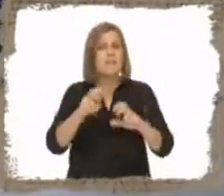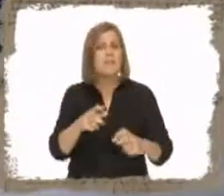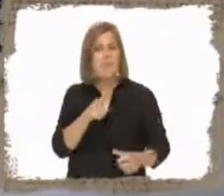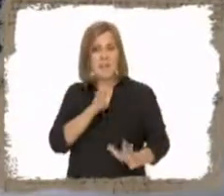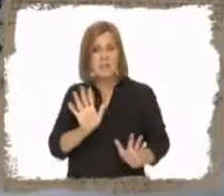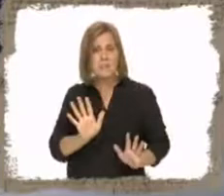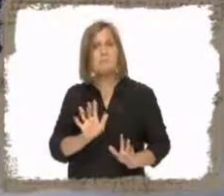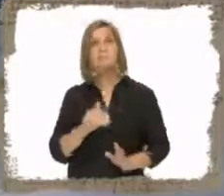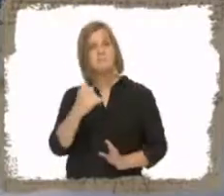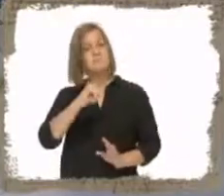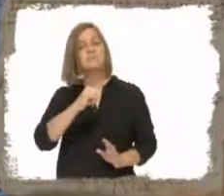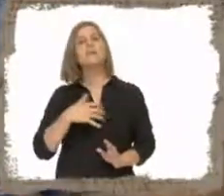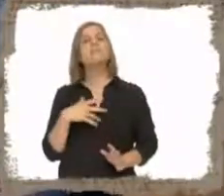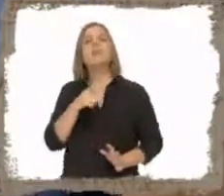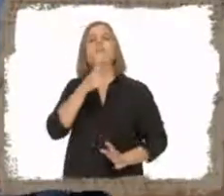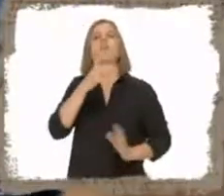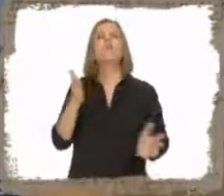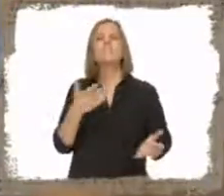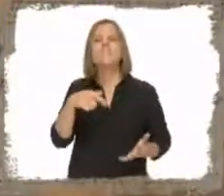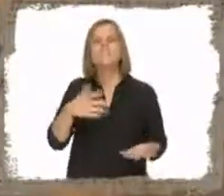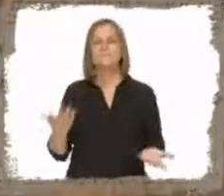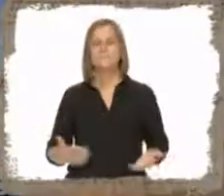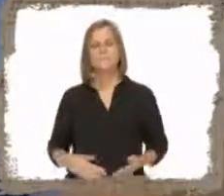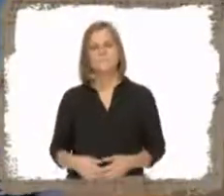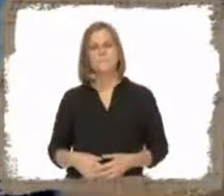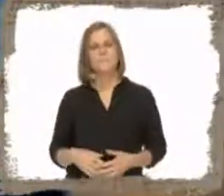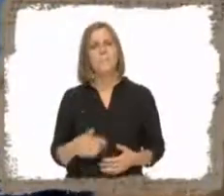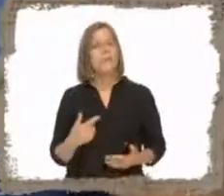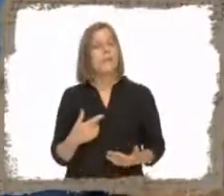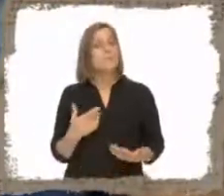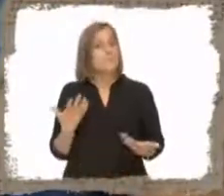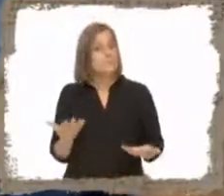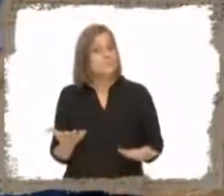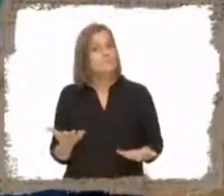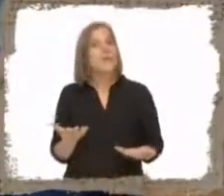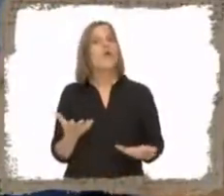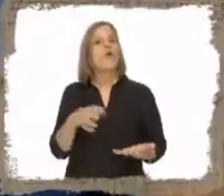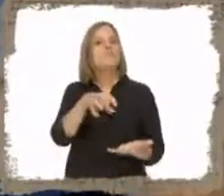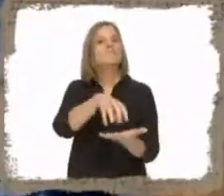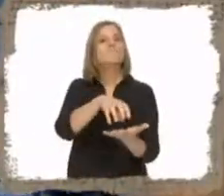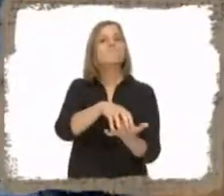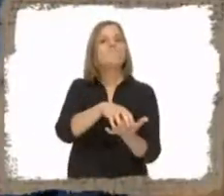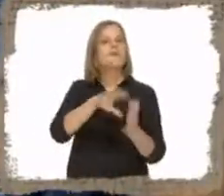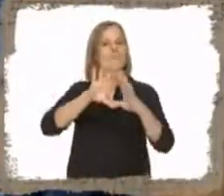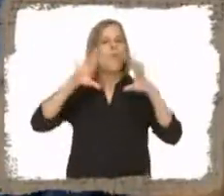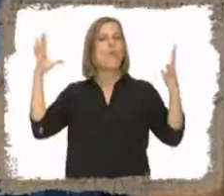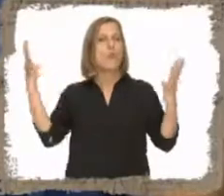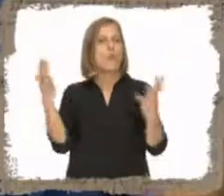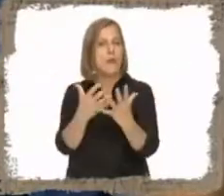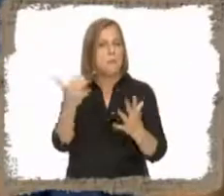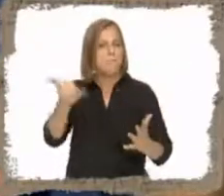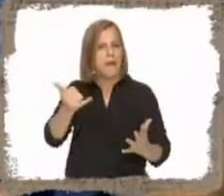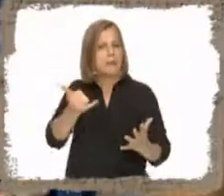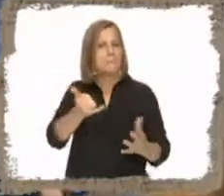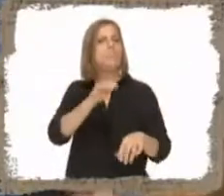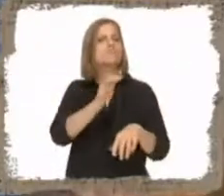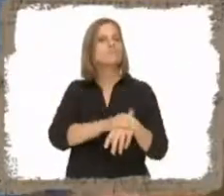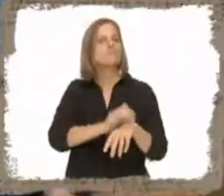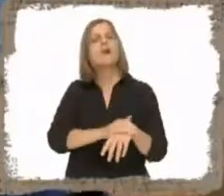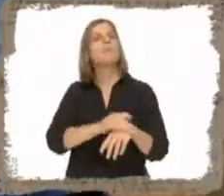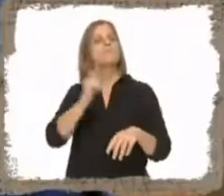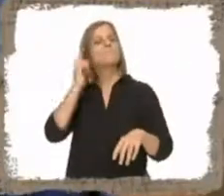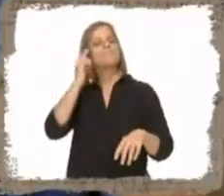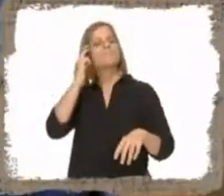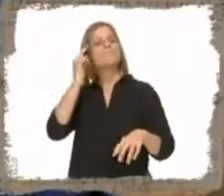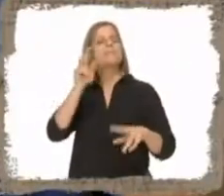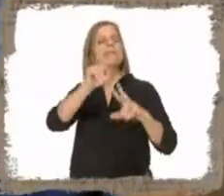Sí. A ver qué les parece esto. Resulta que hay un organismo internacional que se encarga de pensar la